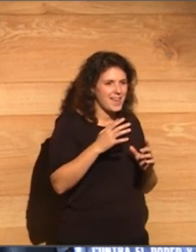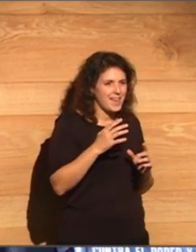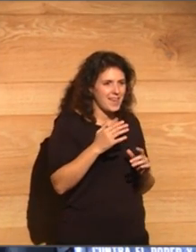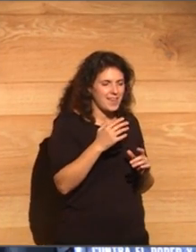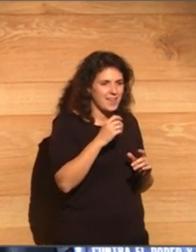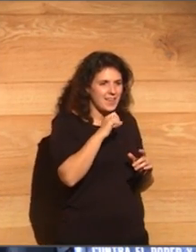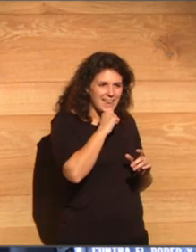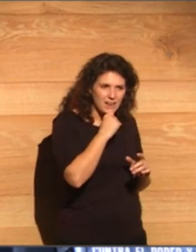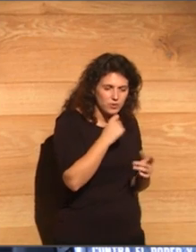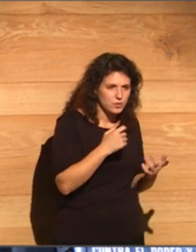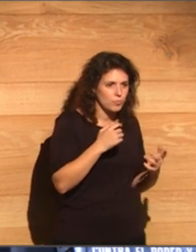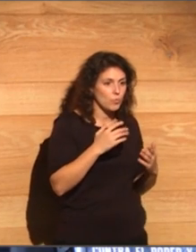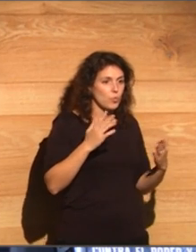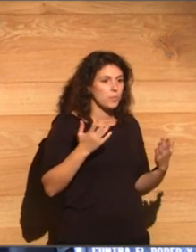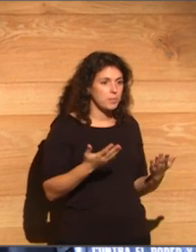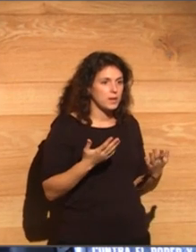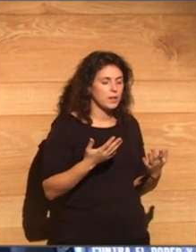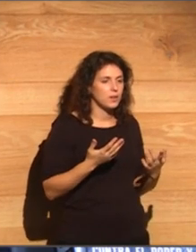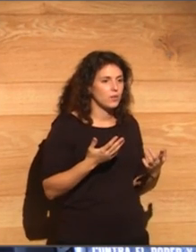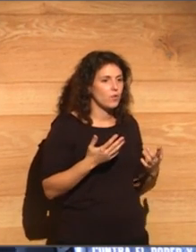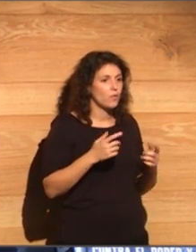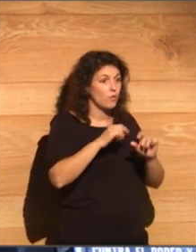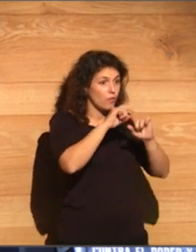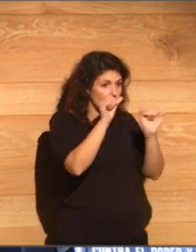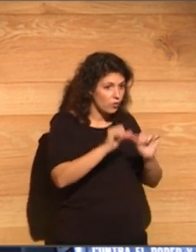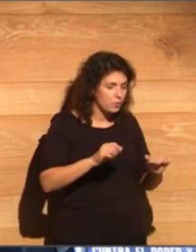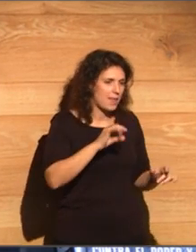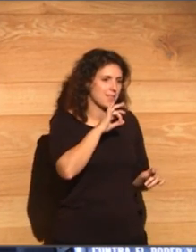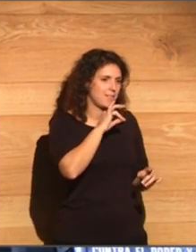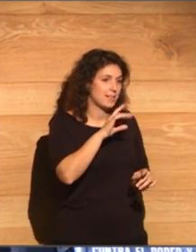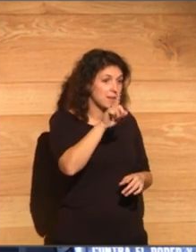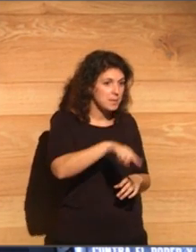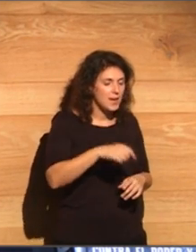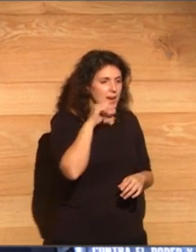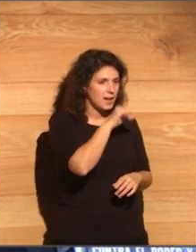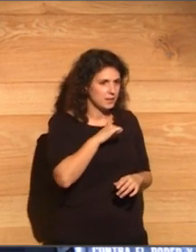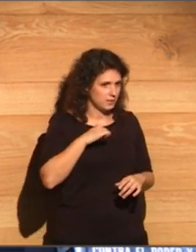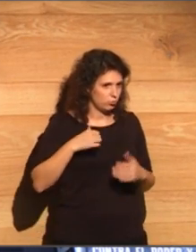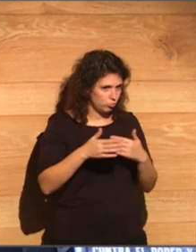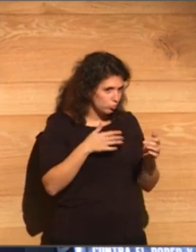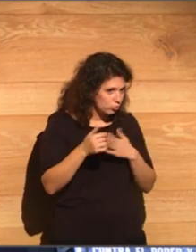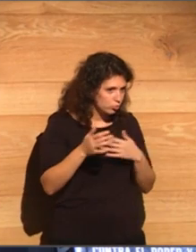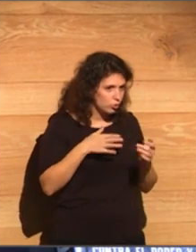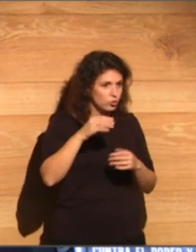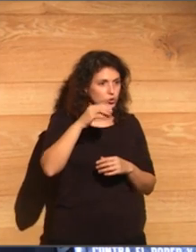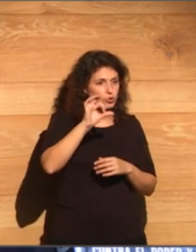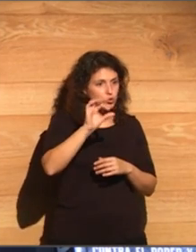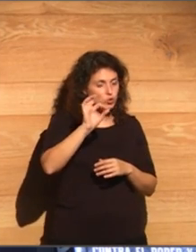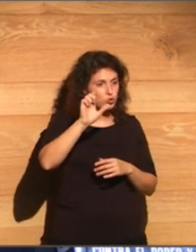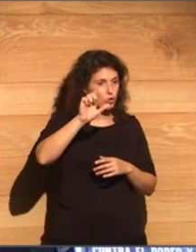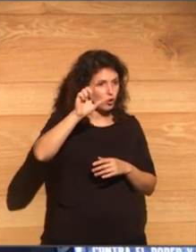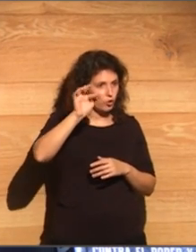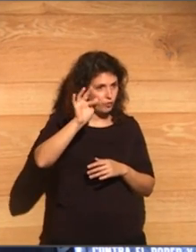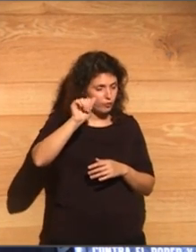todo, pero de una forma tan divertida. Incluso tenemos al cantautor pesado, en este caso es Ricardo Solfa, que se pone a